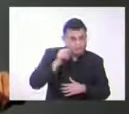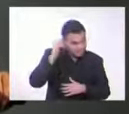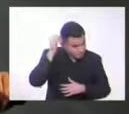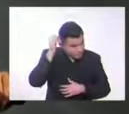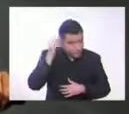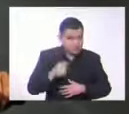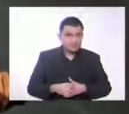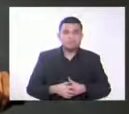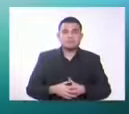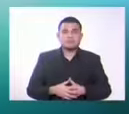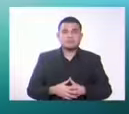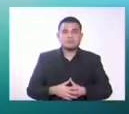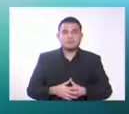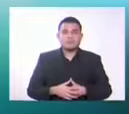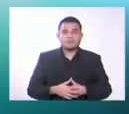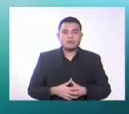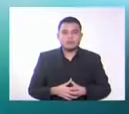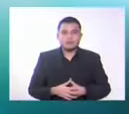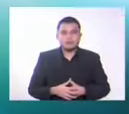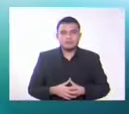humano.